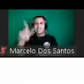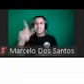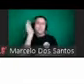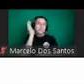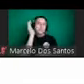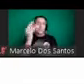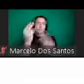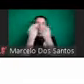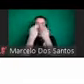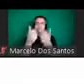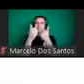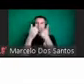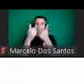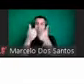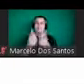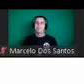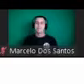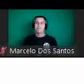gracias.